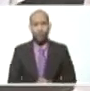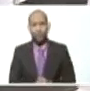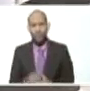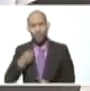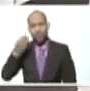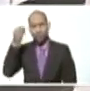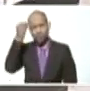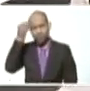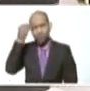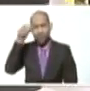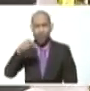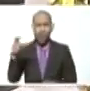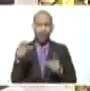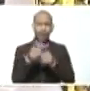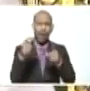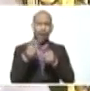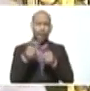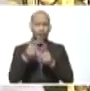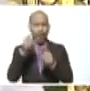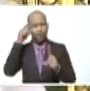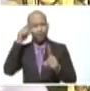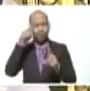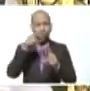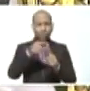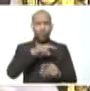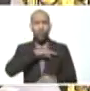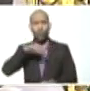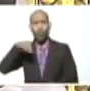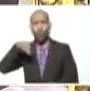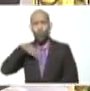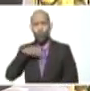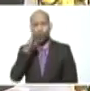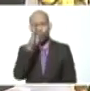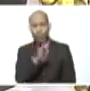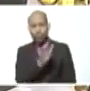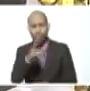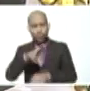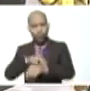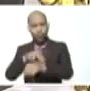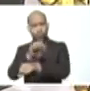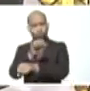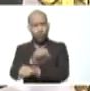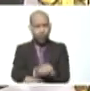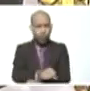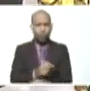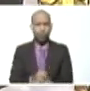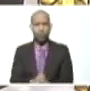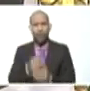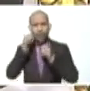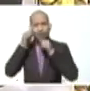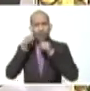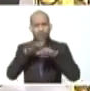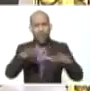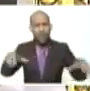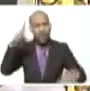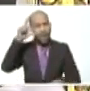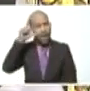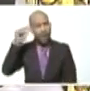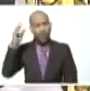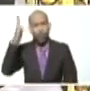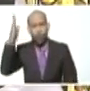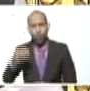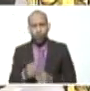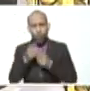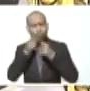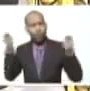imaginé que estas palabras fueran dedicadas a nuestro Beato. Bendigan a Dios, proclamen las obras